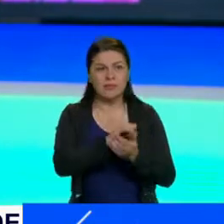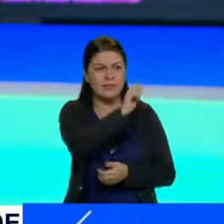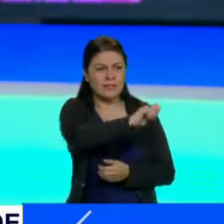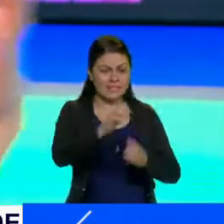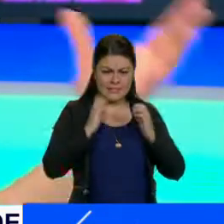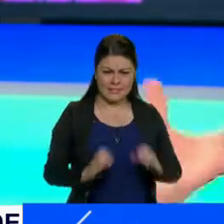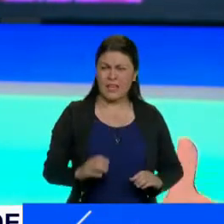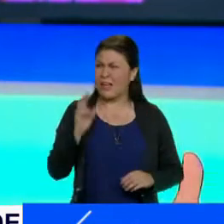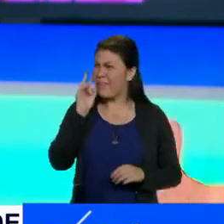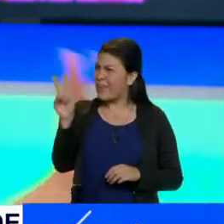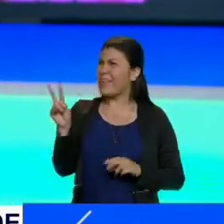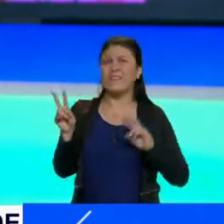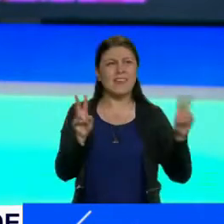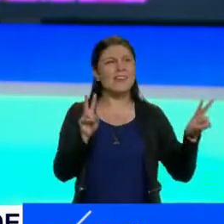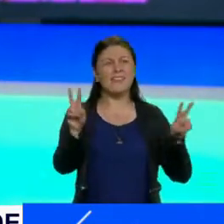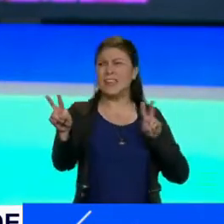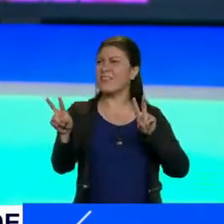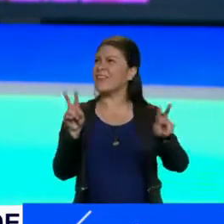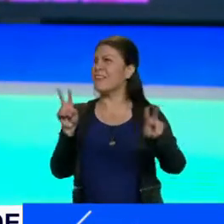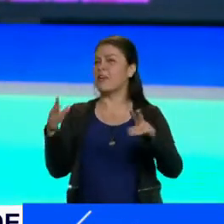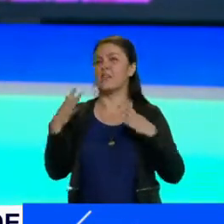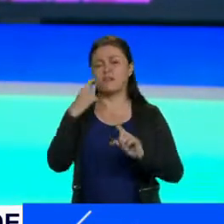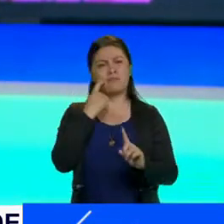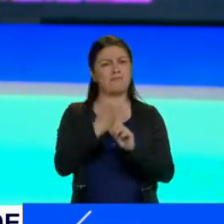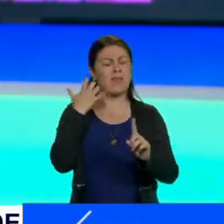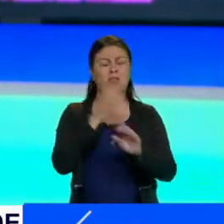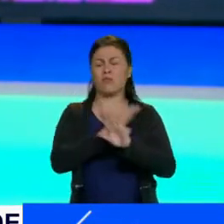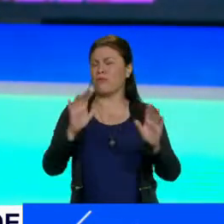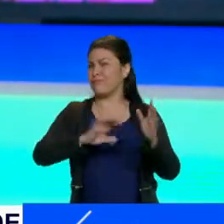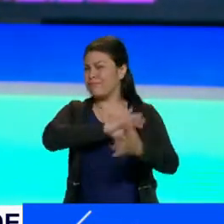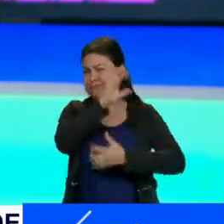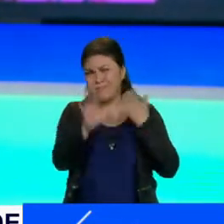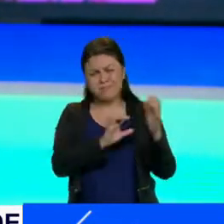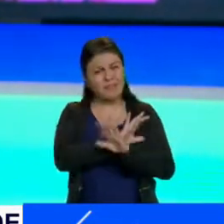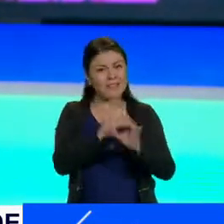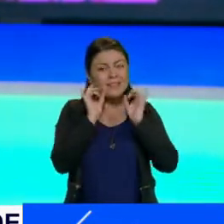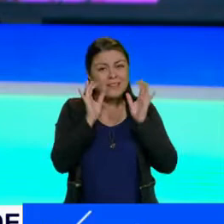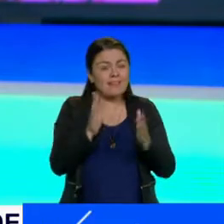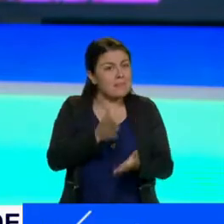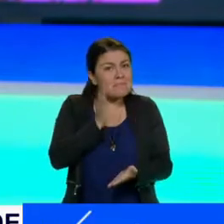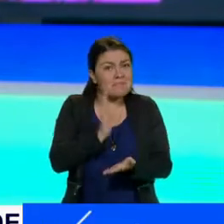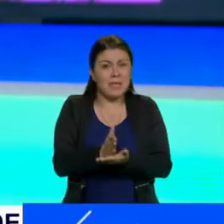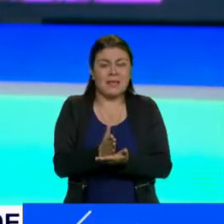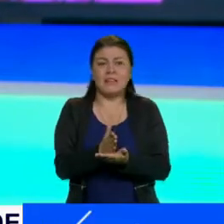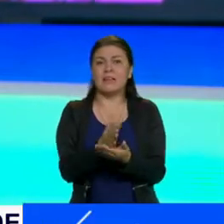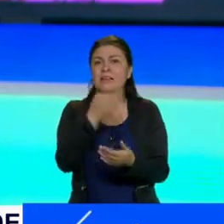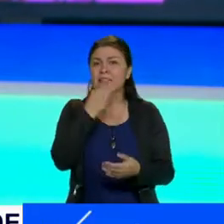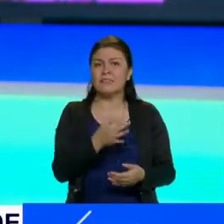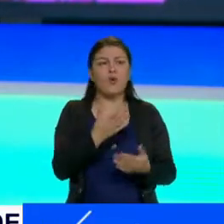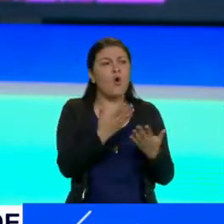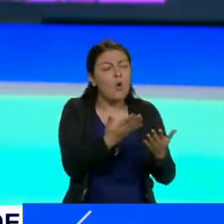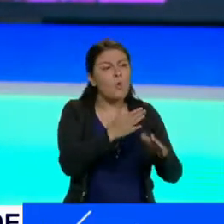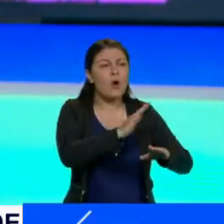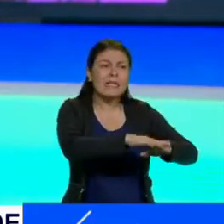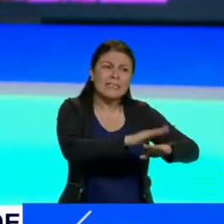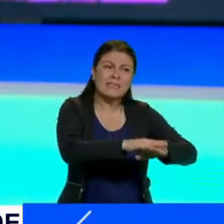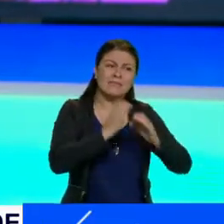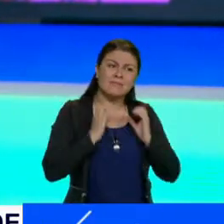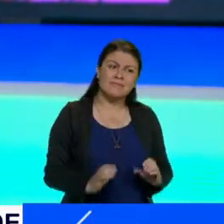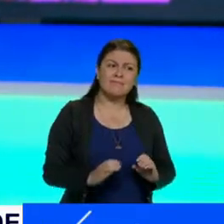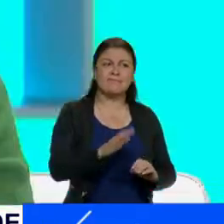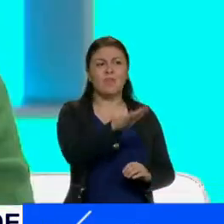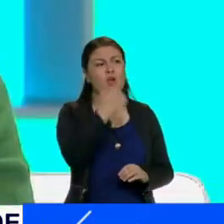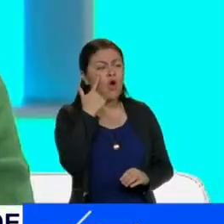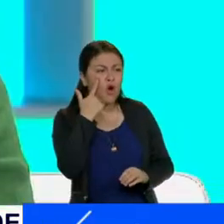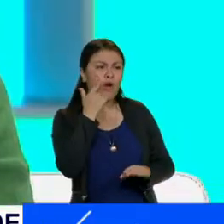todos sumados generan un gran impacto y un desastre, pues es difícil movilizar al ciudadano del común o